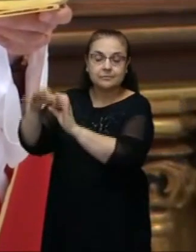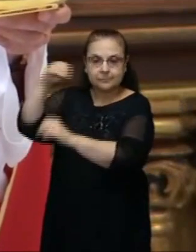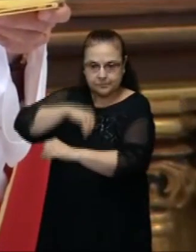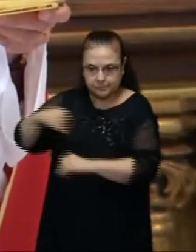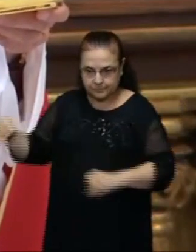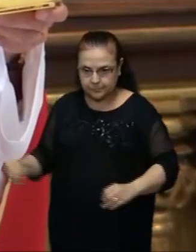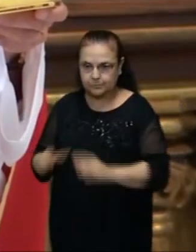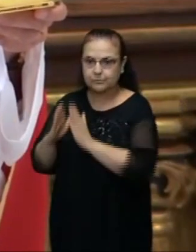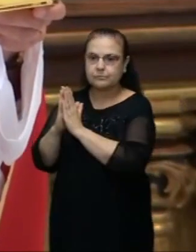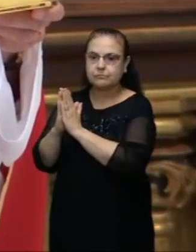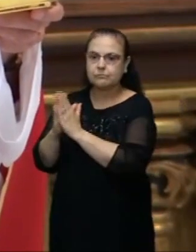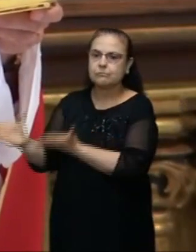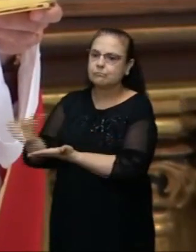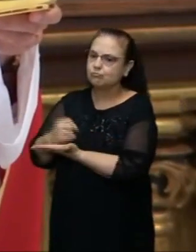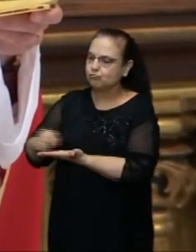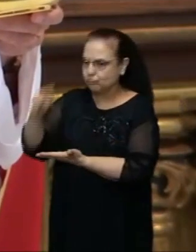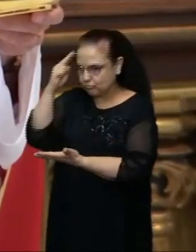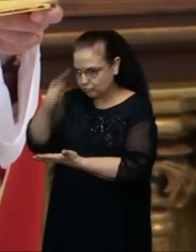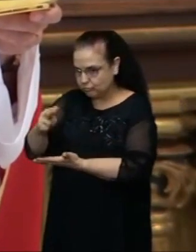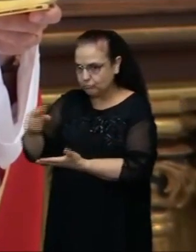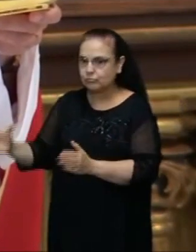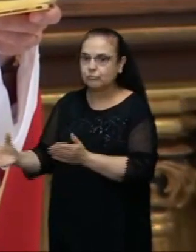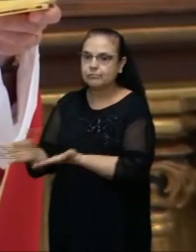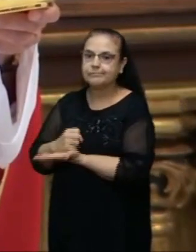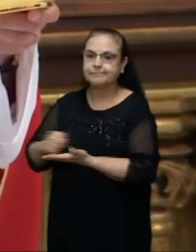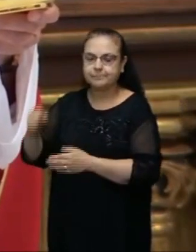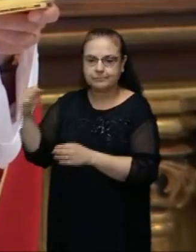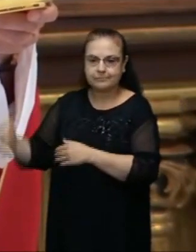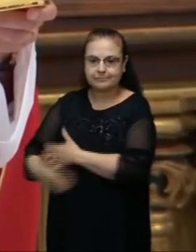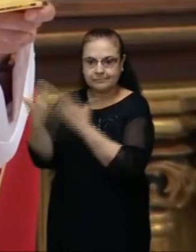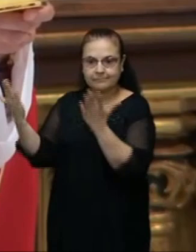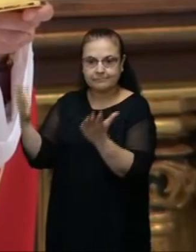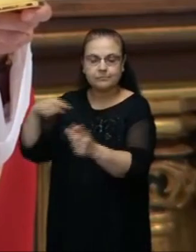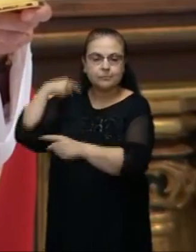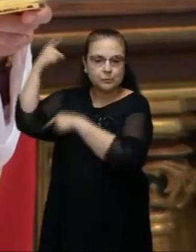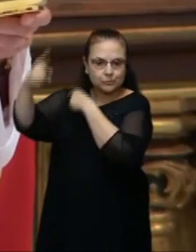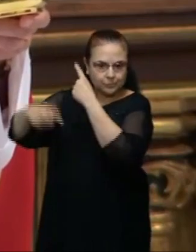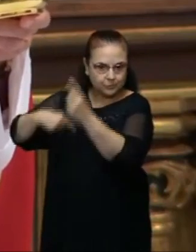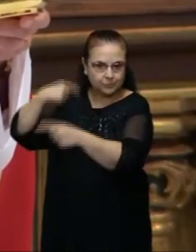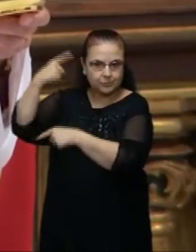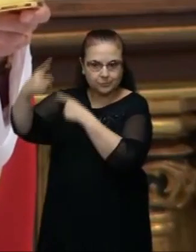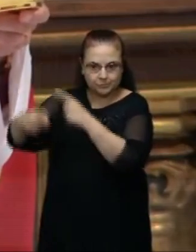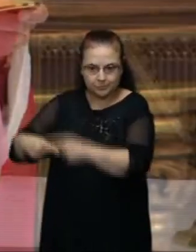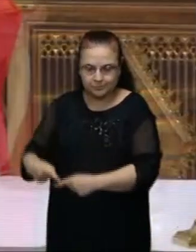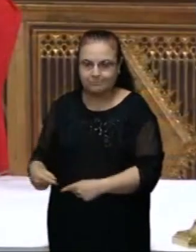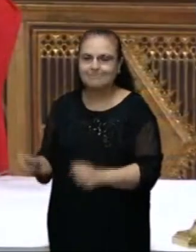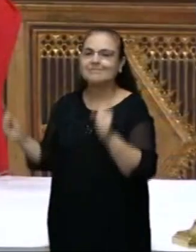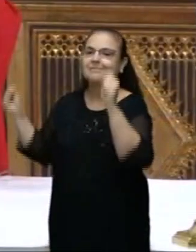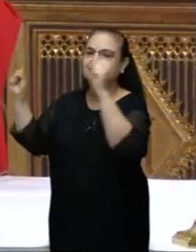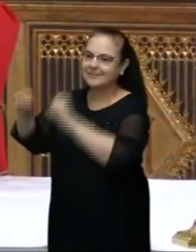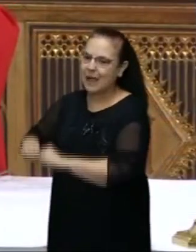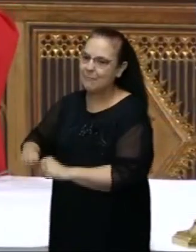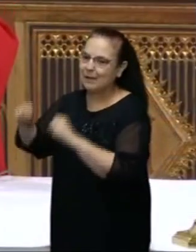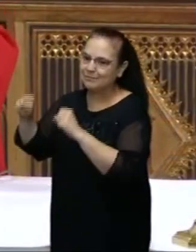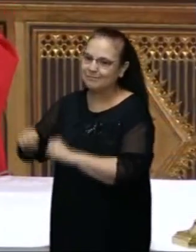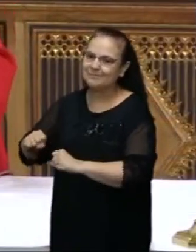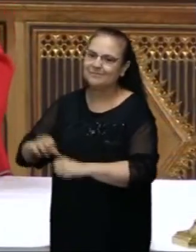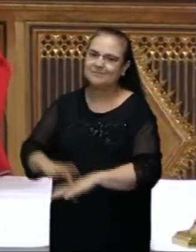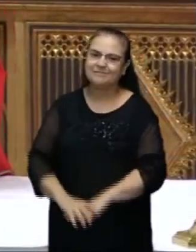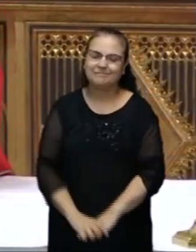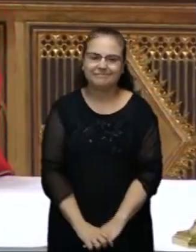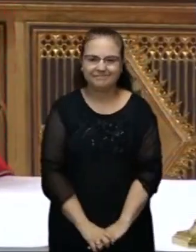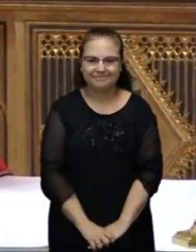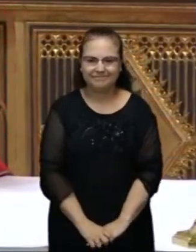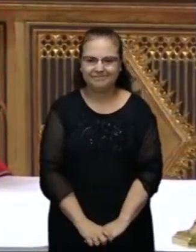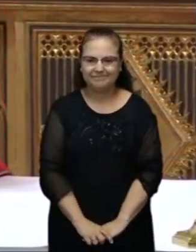en la unidad del Espíritu Santo, todo honor y toda gloria por los siglos de los siglos.